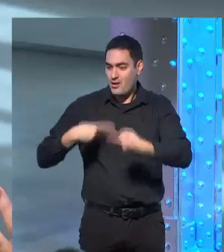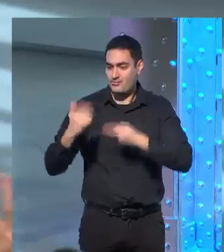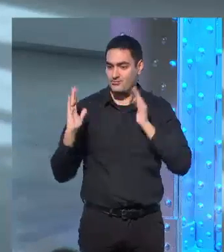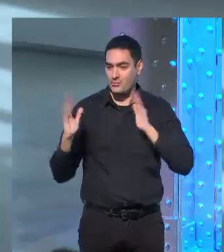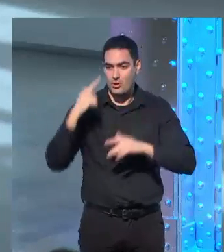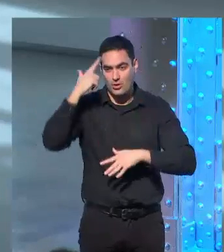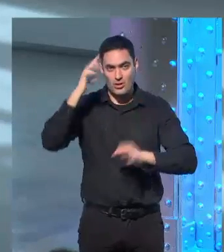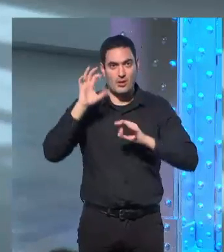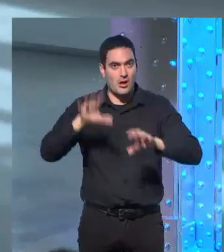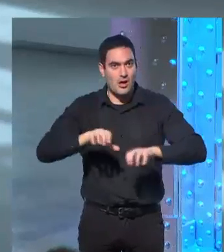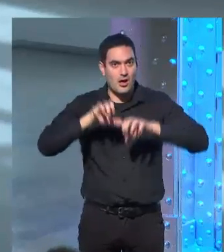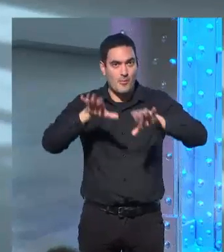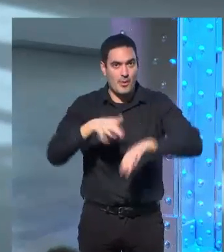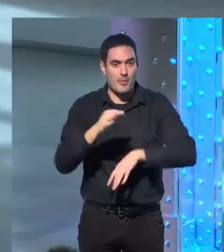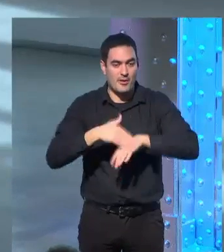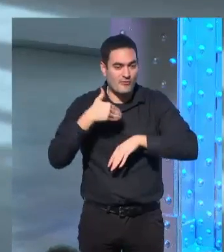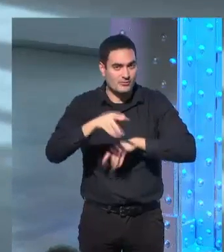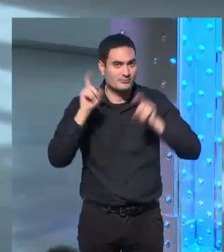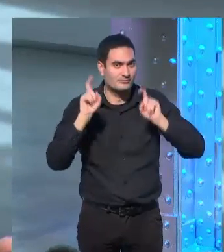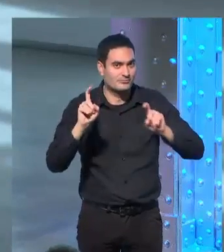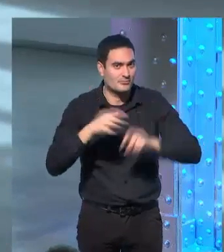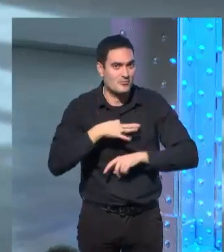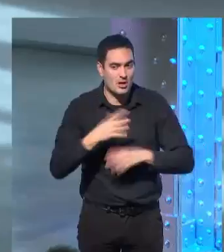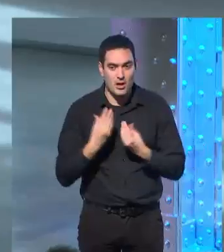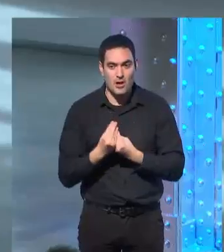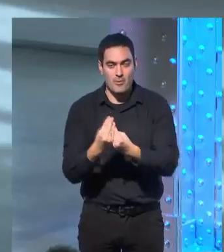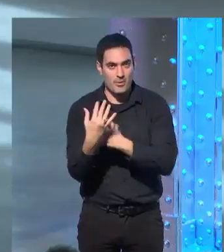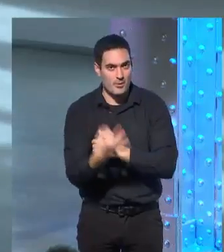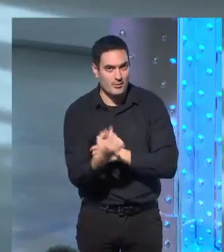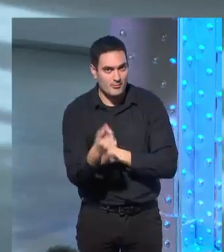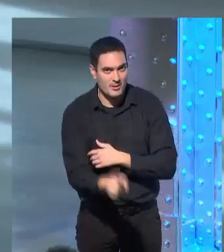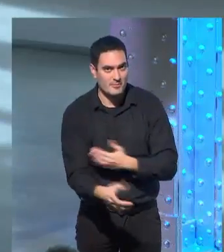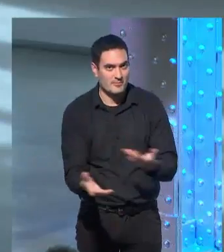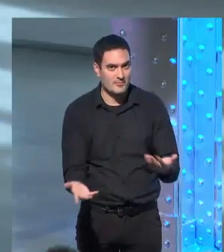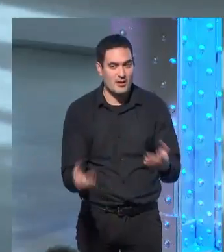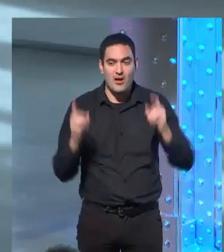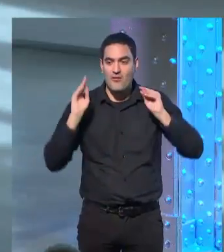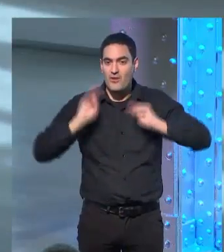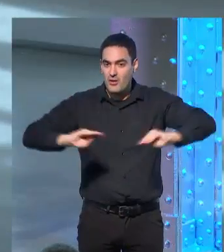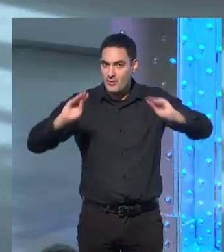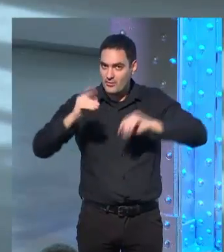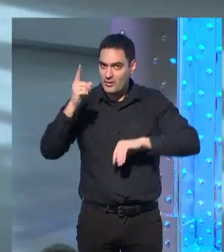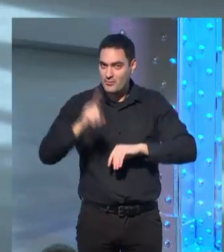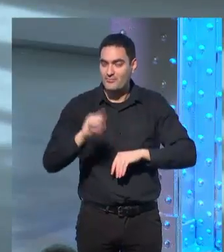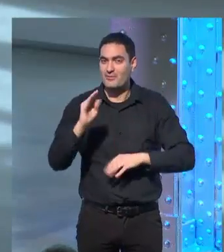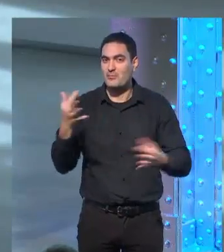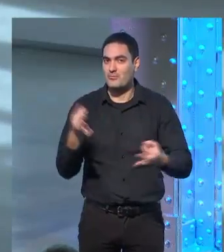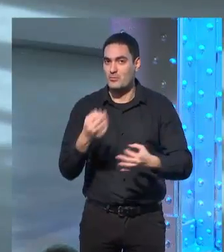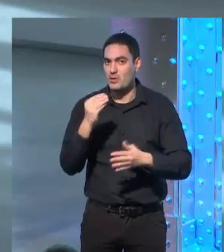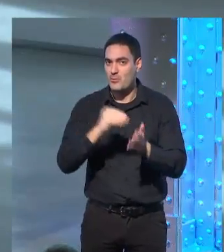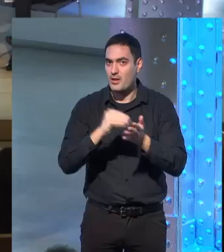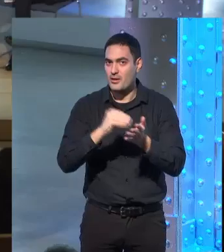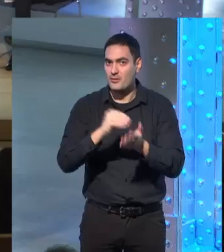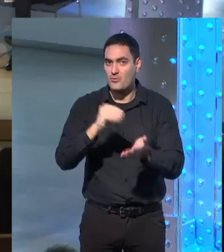que tienen que aprender para poder enseñar, y tenemos que acompañar y formar. Lo que pasa es que yo creo que